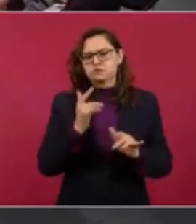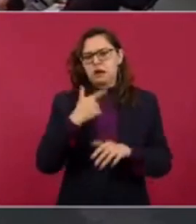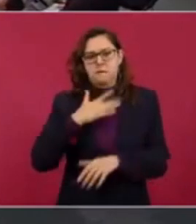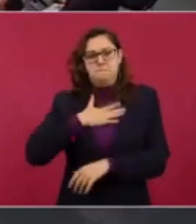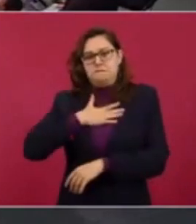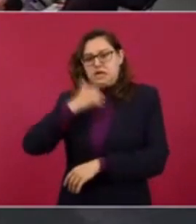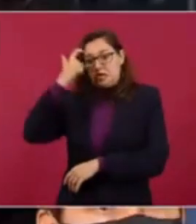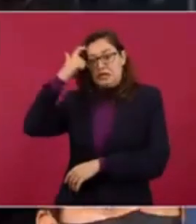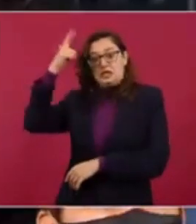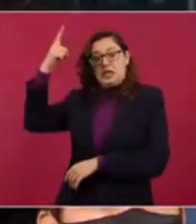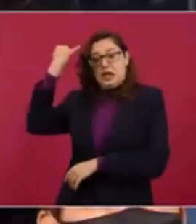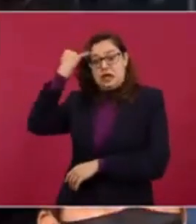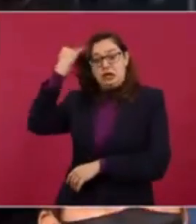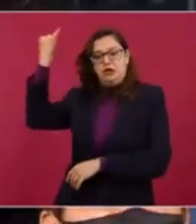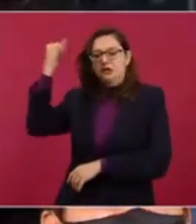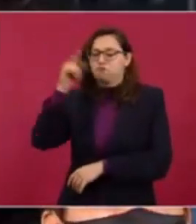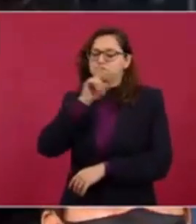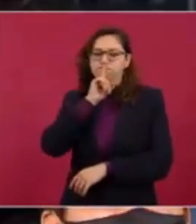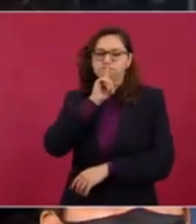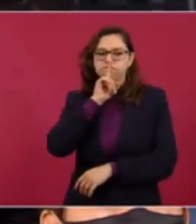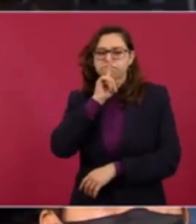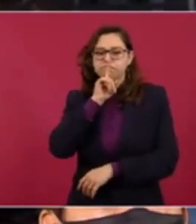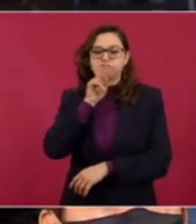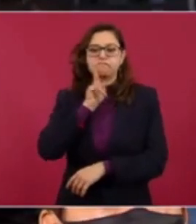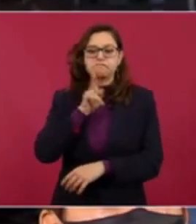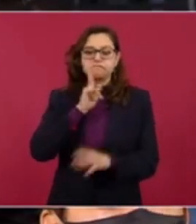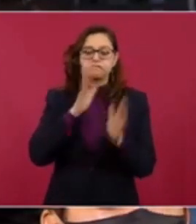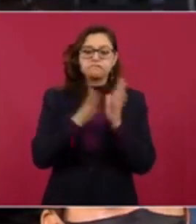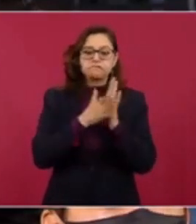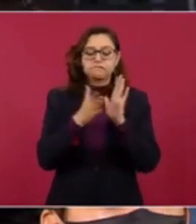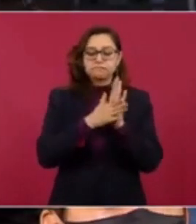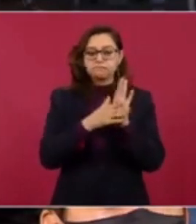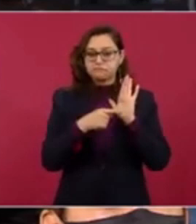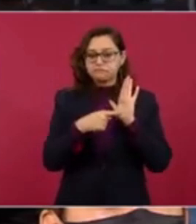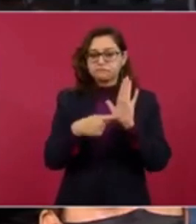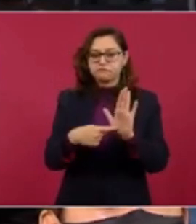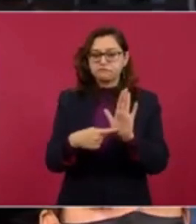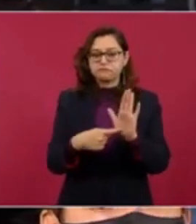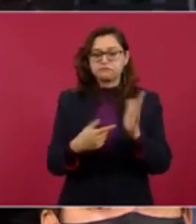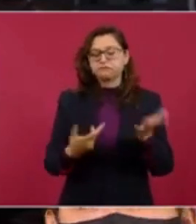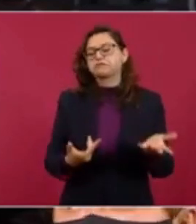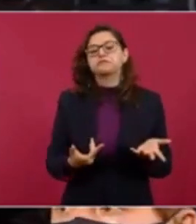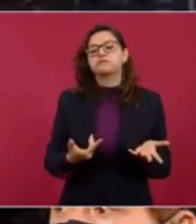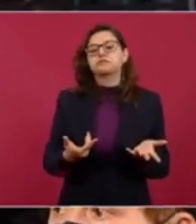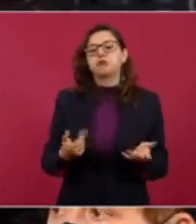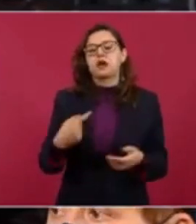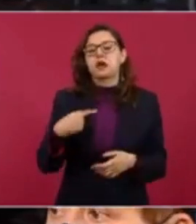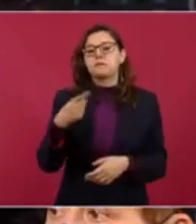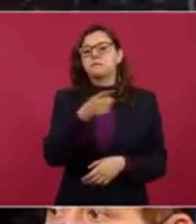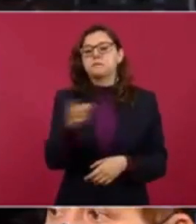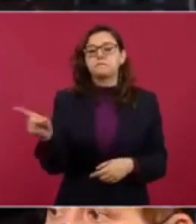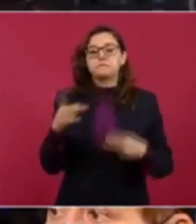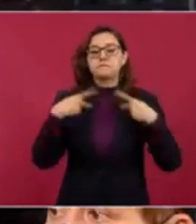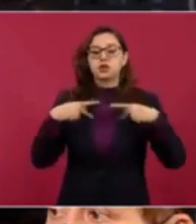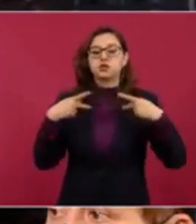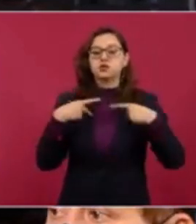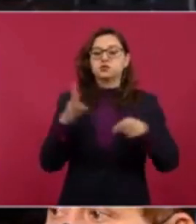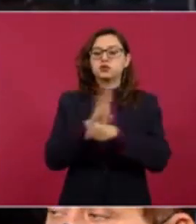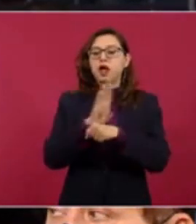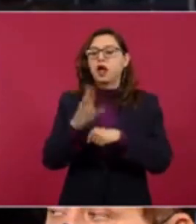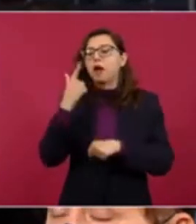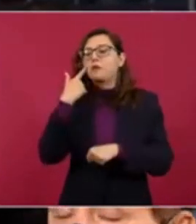inventada, presidente, porque usted siempre nos ha dicho, tráeme pruebas, ¿no? Pero yo no les pido pruebas a los beneficiarios, porque si no luego van a